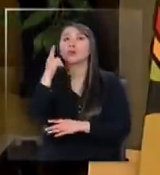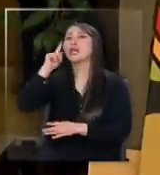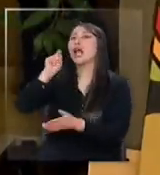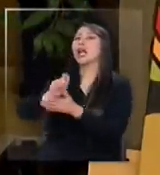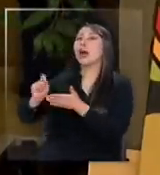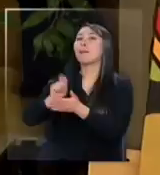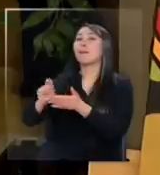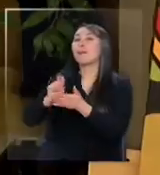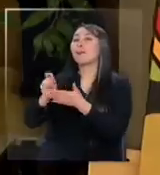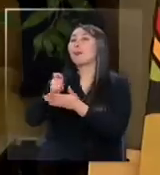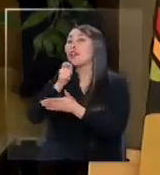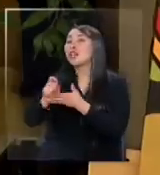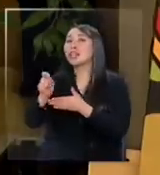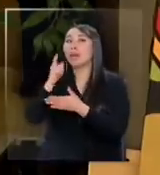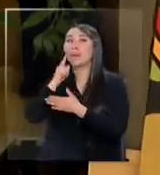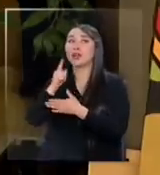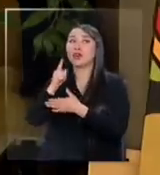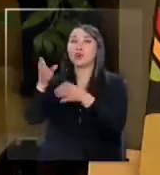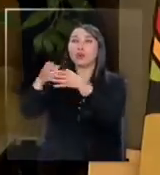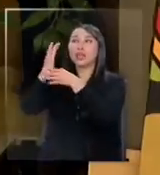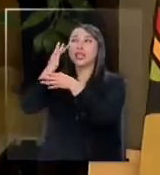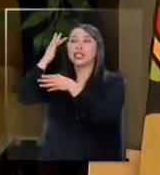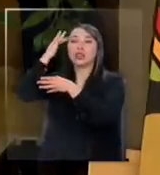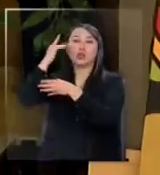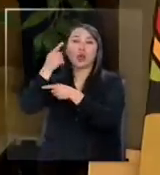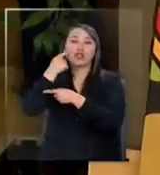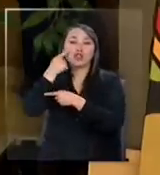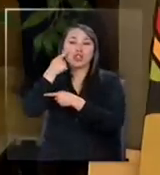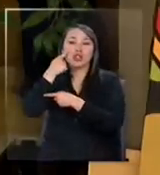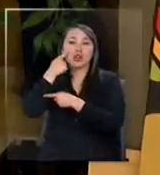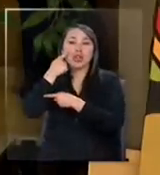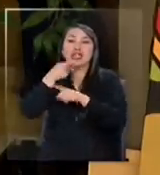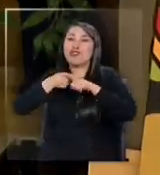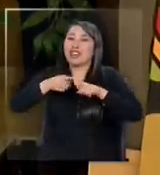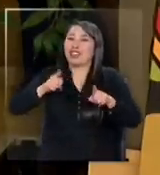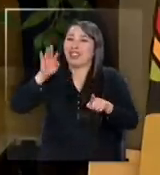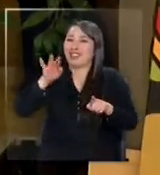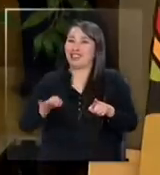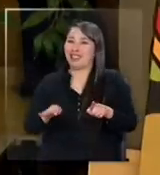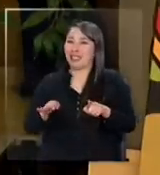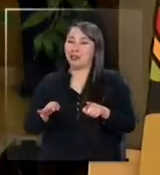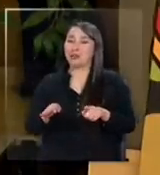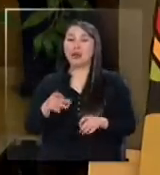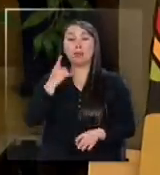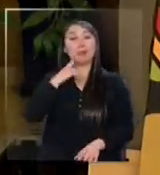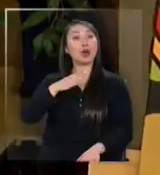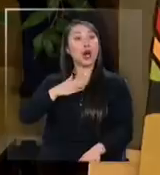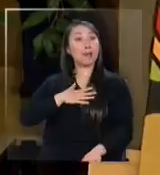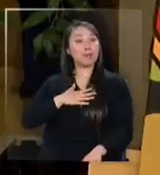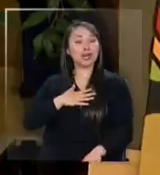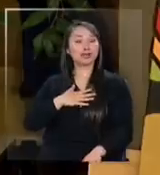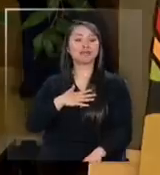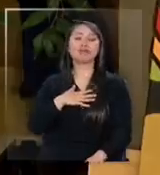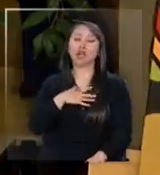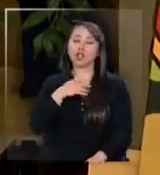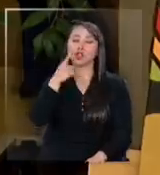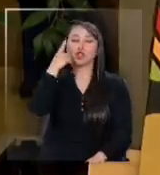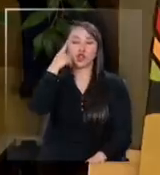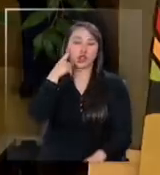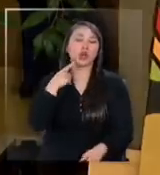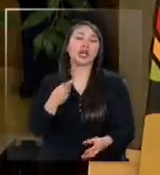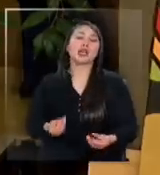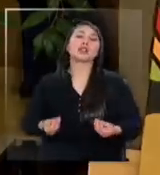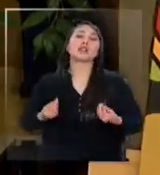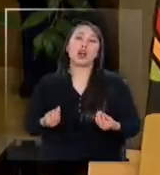pero información de inteligencia que uno ha conocido en el gobierno tiene otra característica, ¿no? Pero a mí no me cabe ninguna duda que es